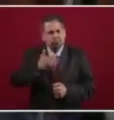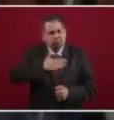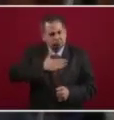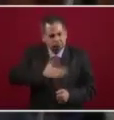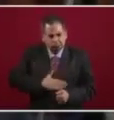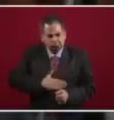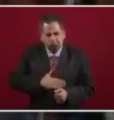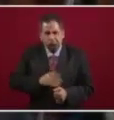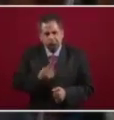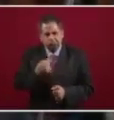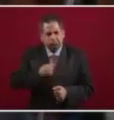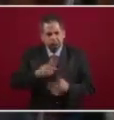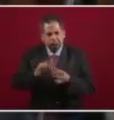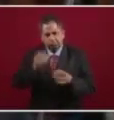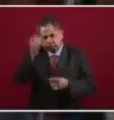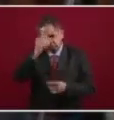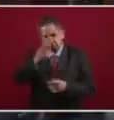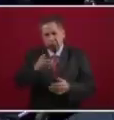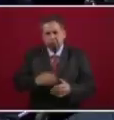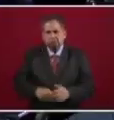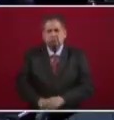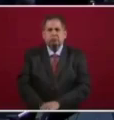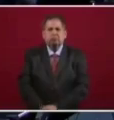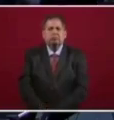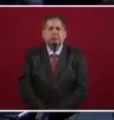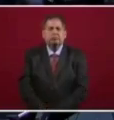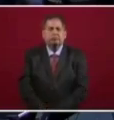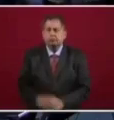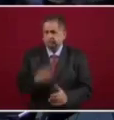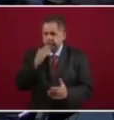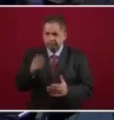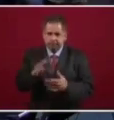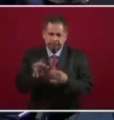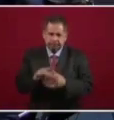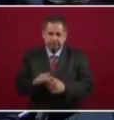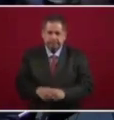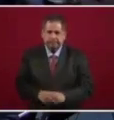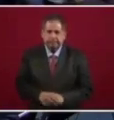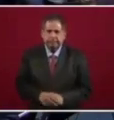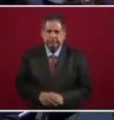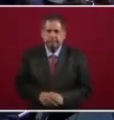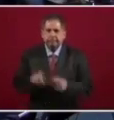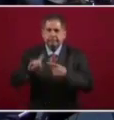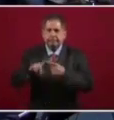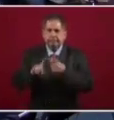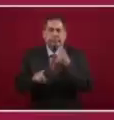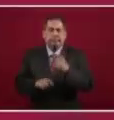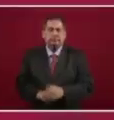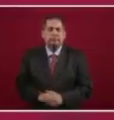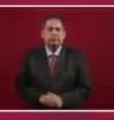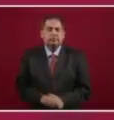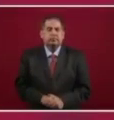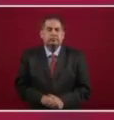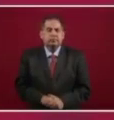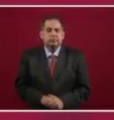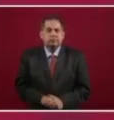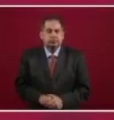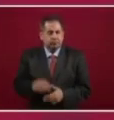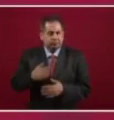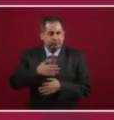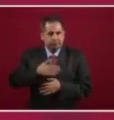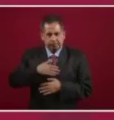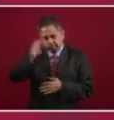presidente. ¿Me podría dar sus opiniones? Muy bien. Miren, primero, tengo mi